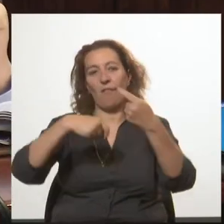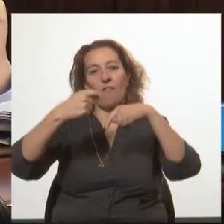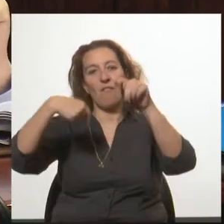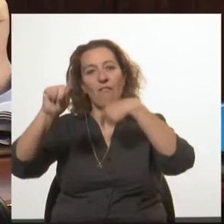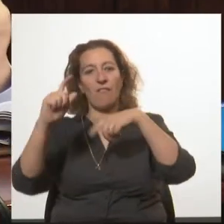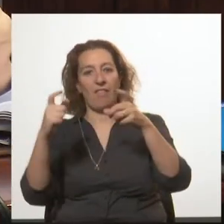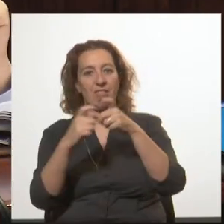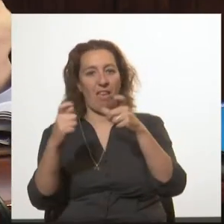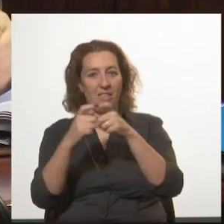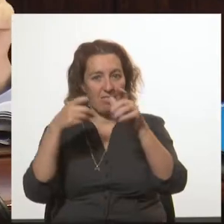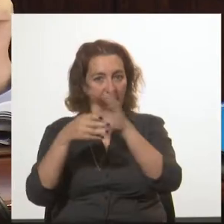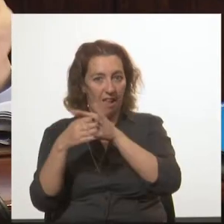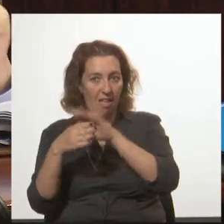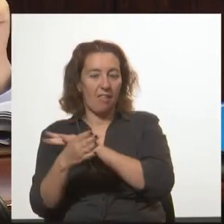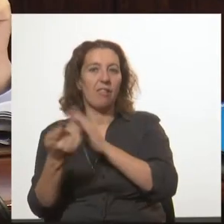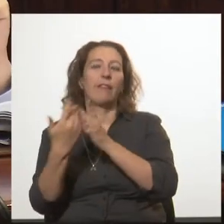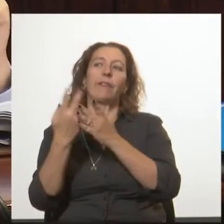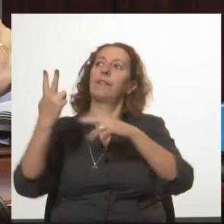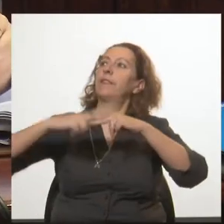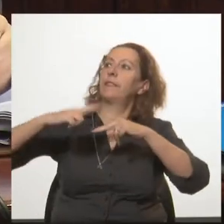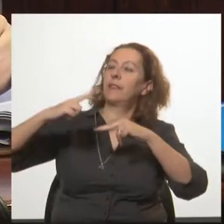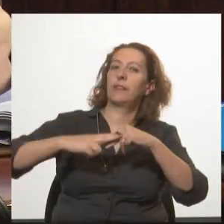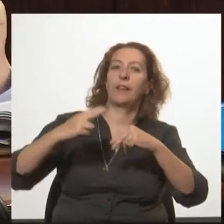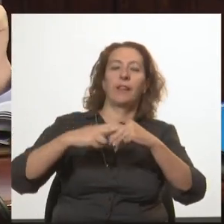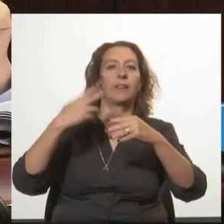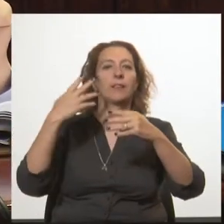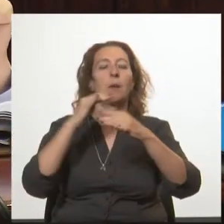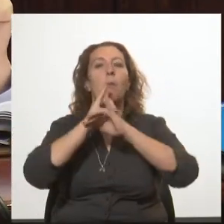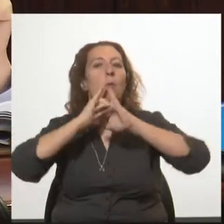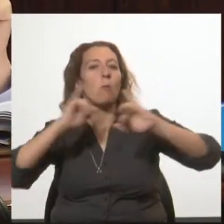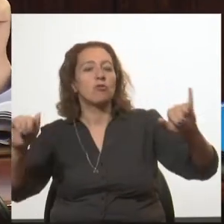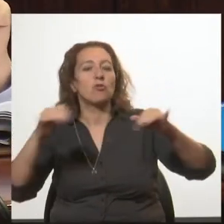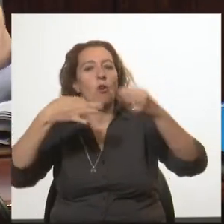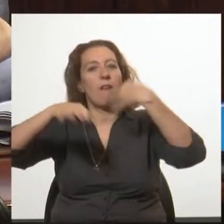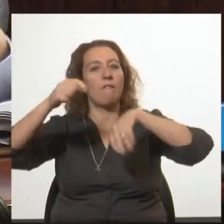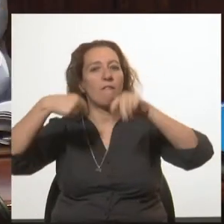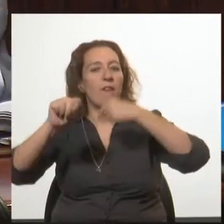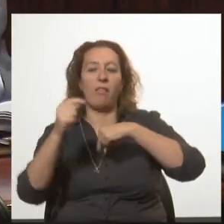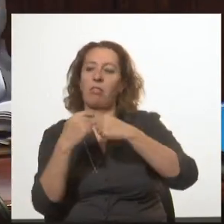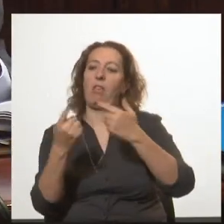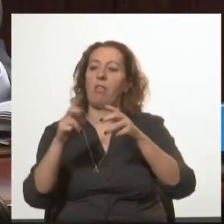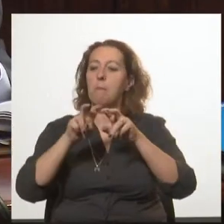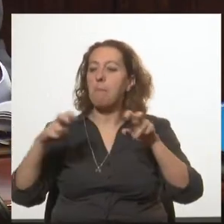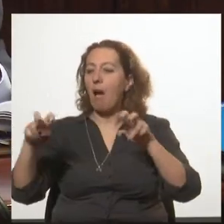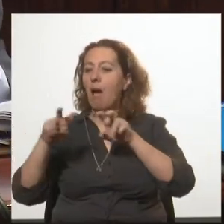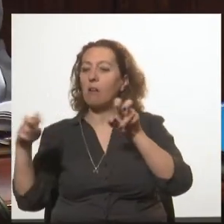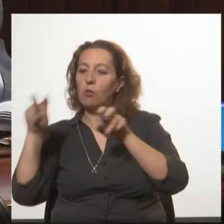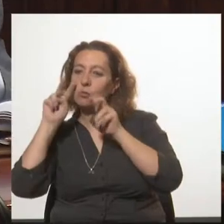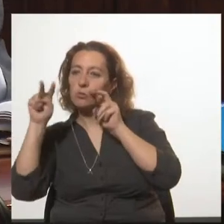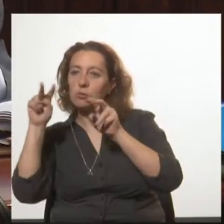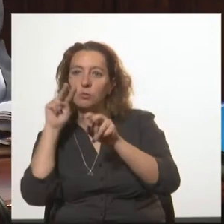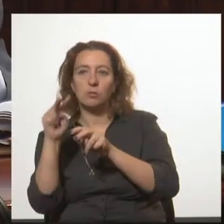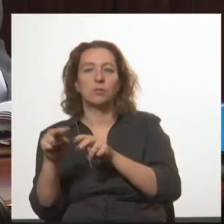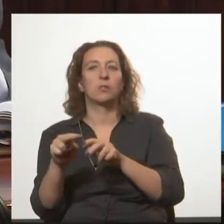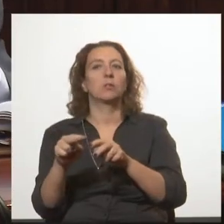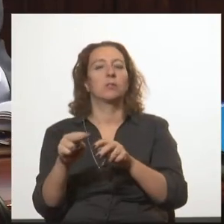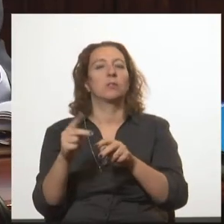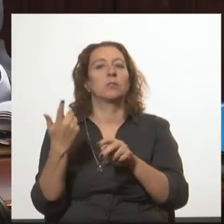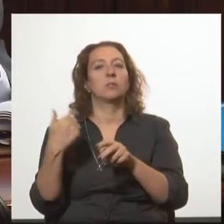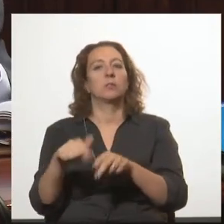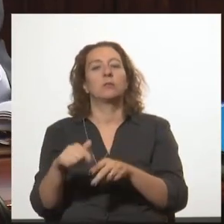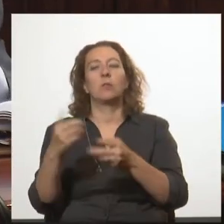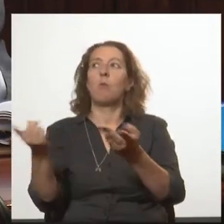internet de promociones y venta de palcos y butacas entre otras la previsión de coche dice el diario es un